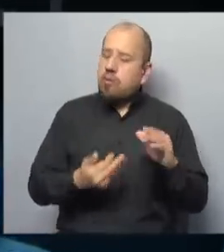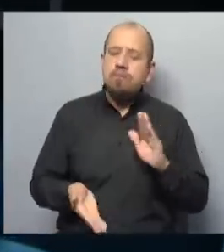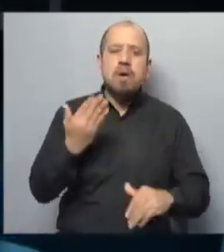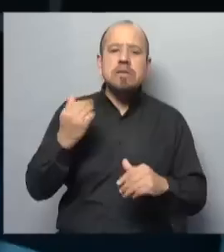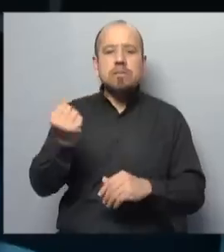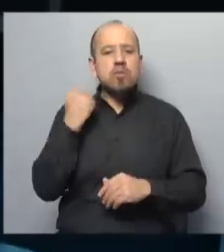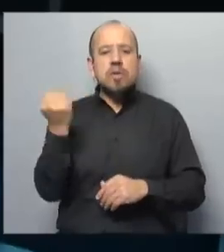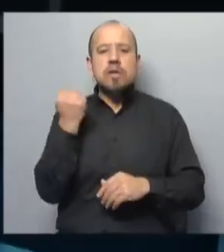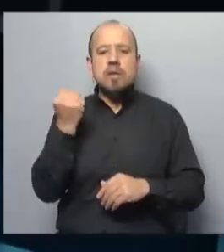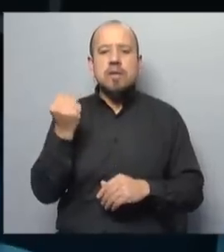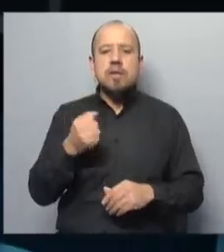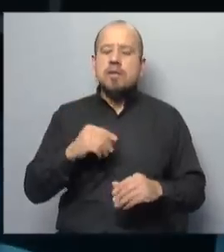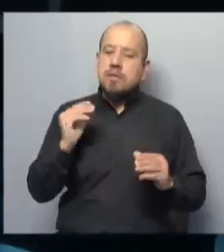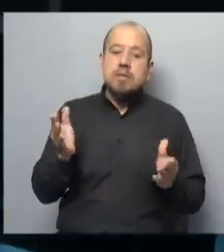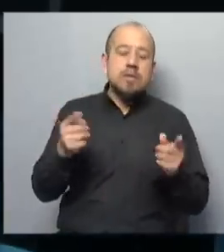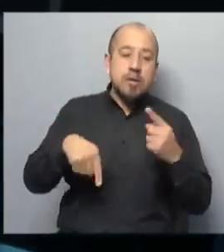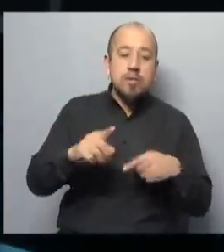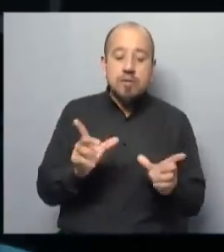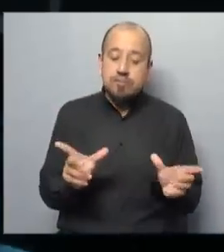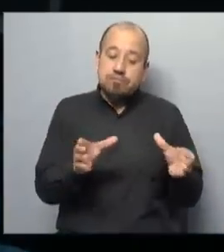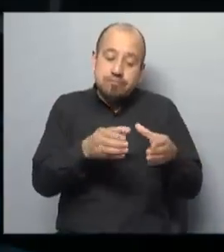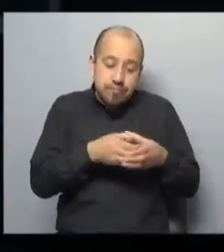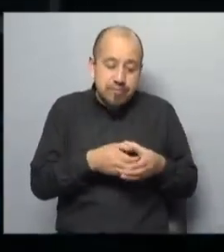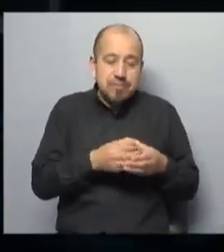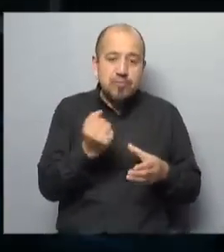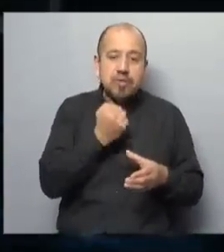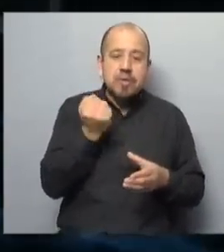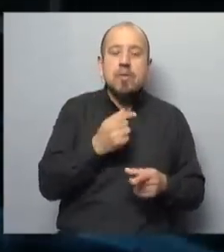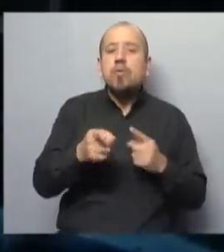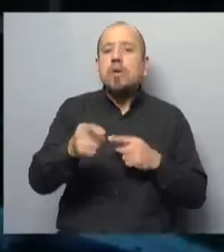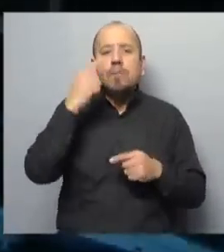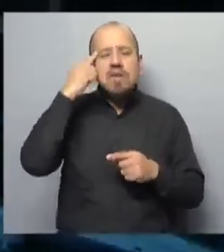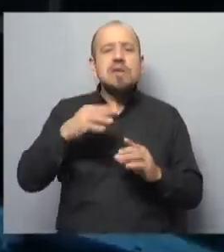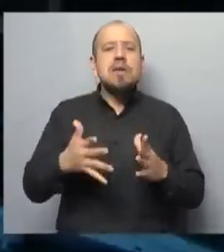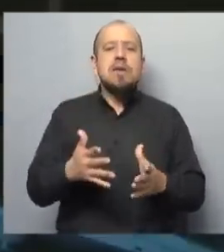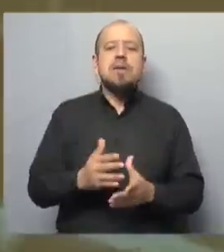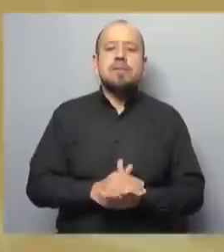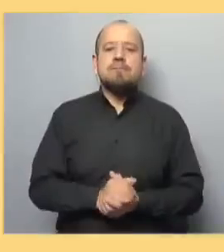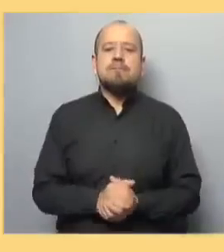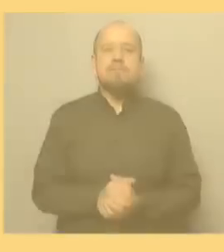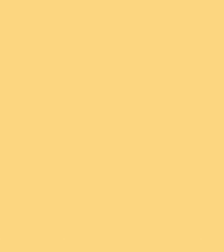importante de lo menos importante dicen ustedes que piensan